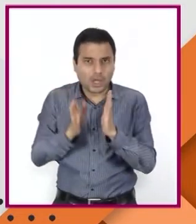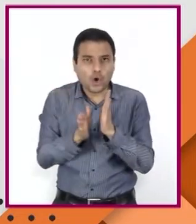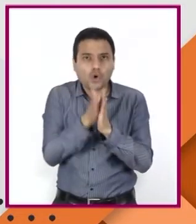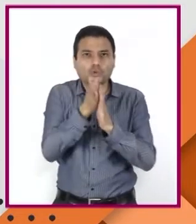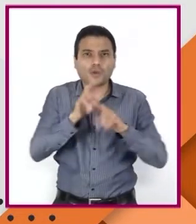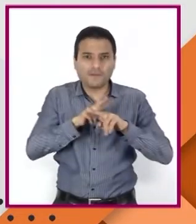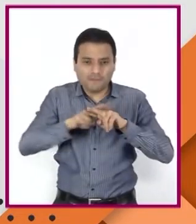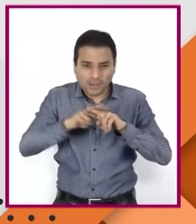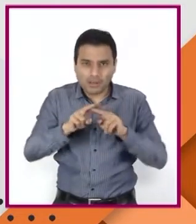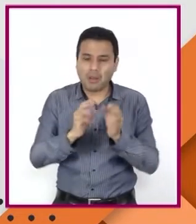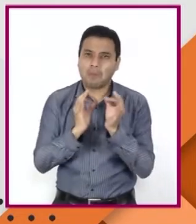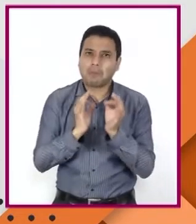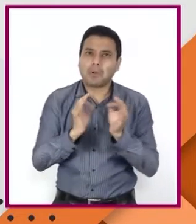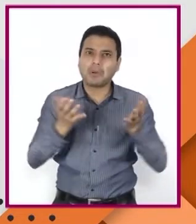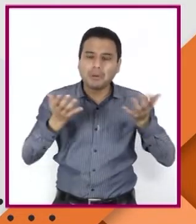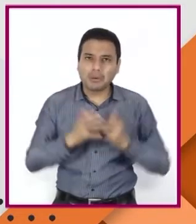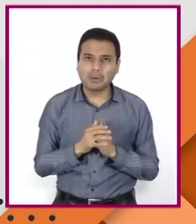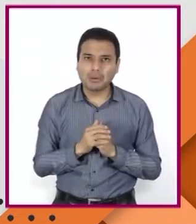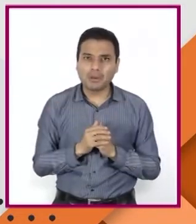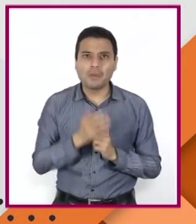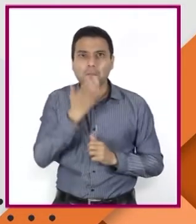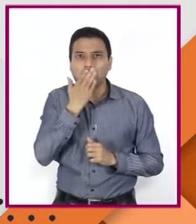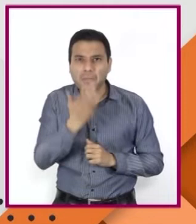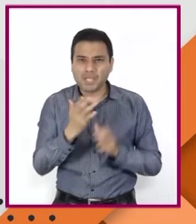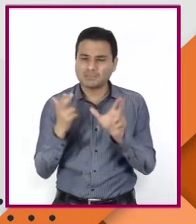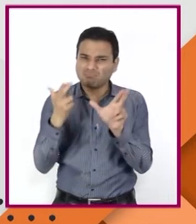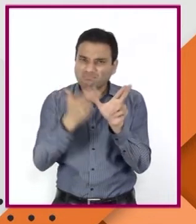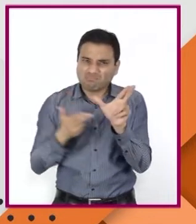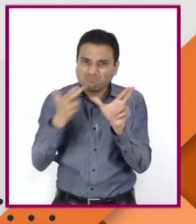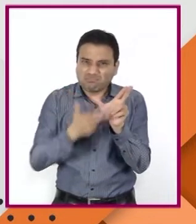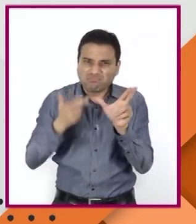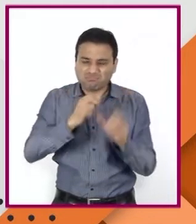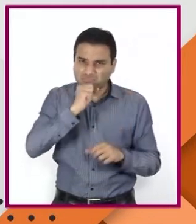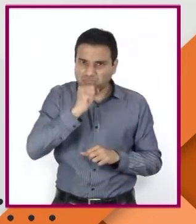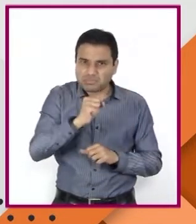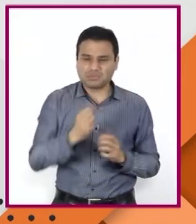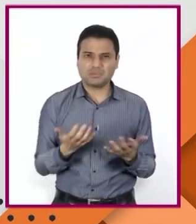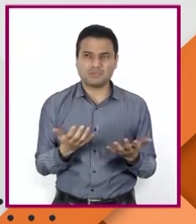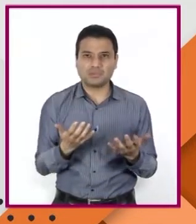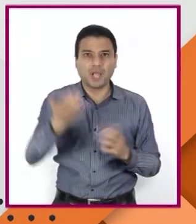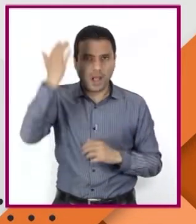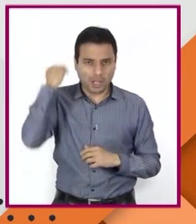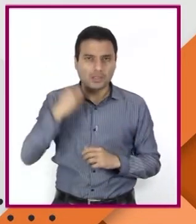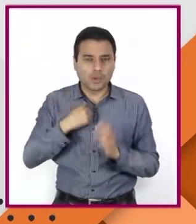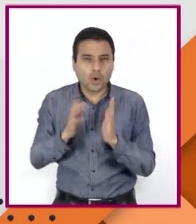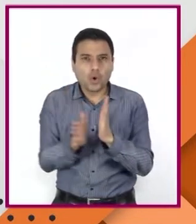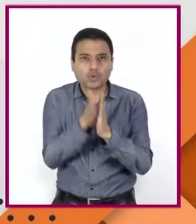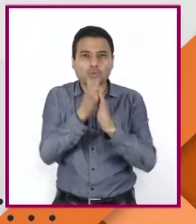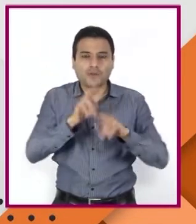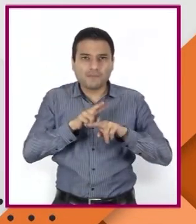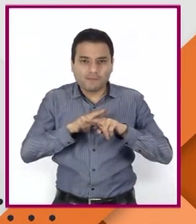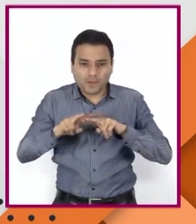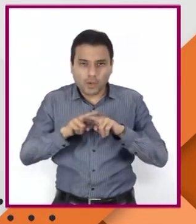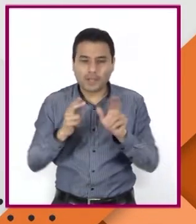lo hice funcionar. Lo hice correr contra el tiempo. Una vez construí un ferrocarril y ahora